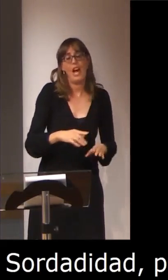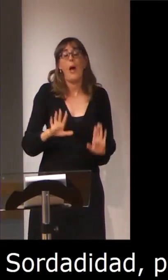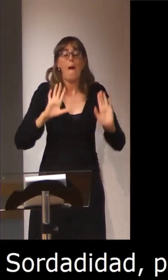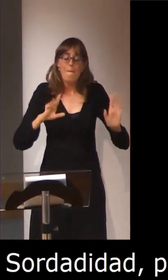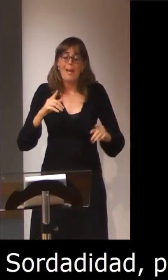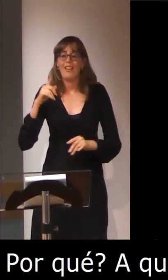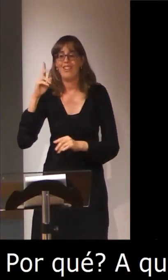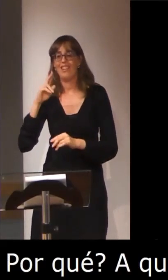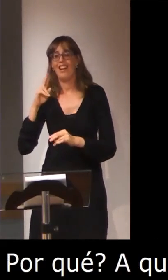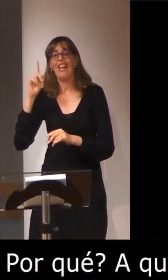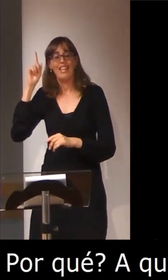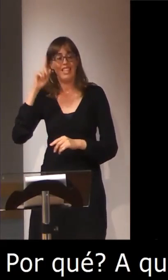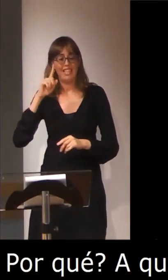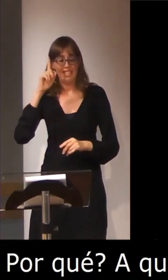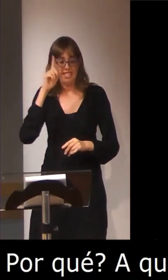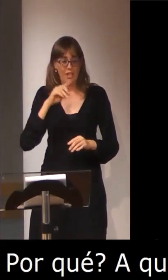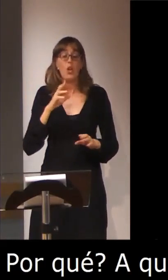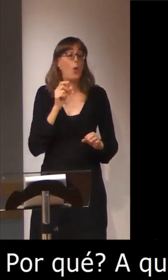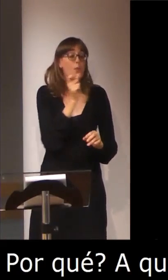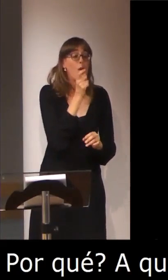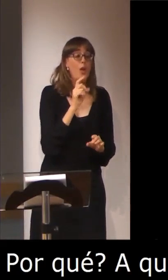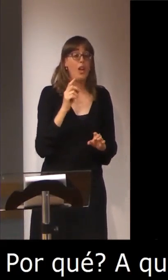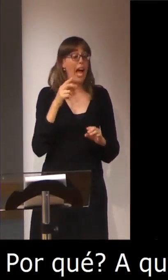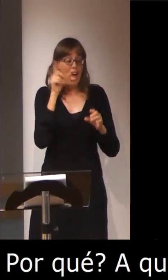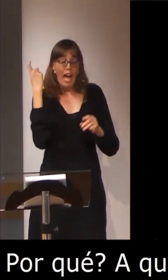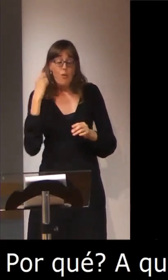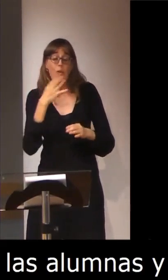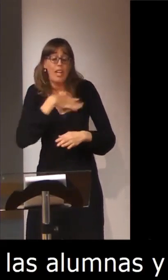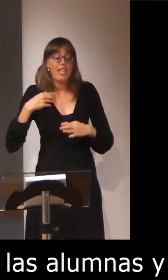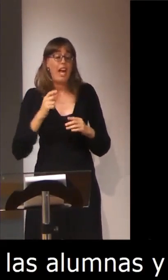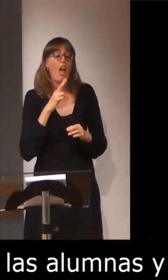querían compartir este nombre